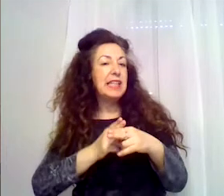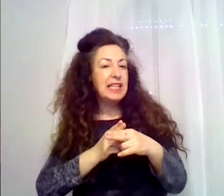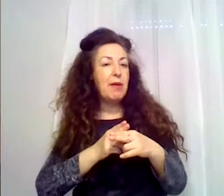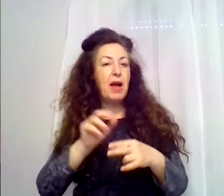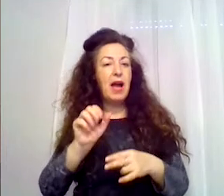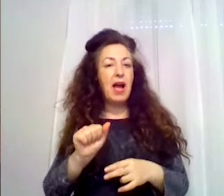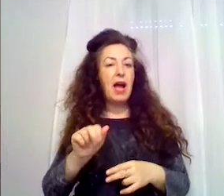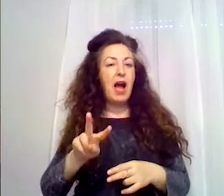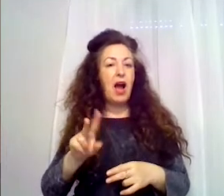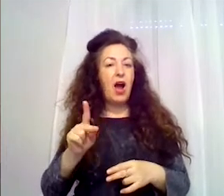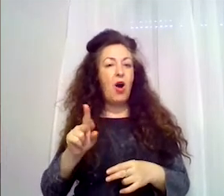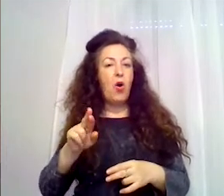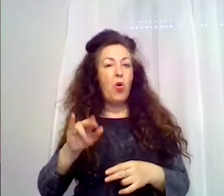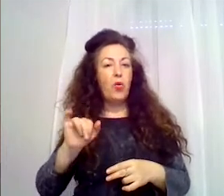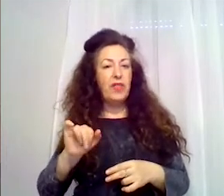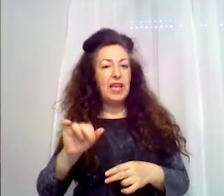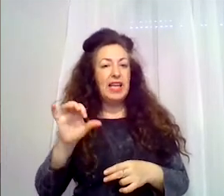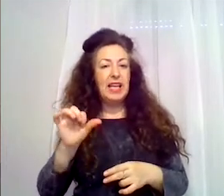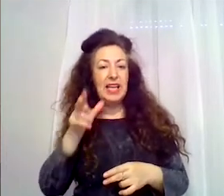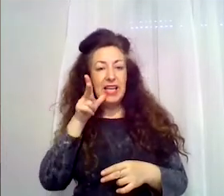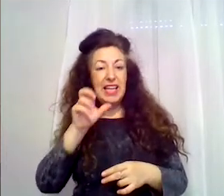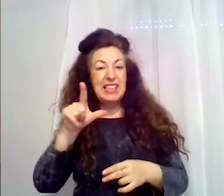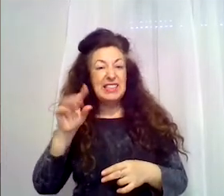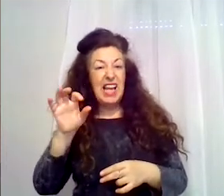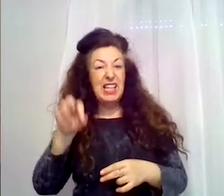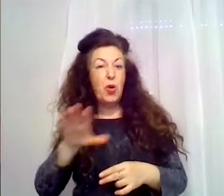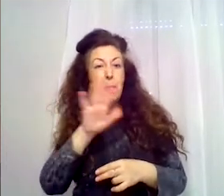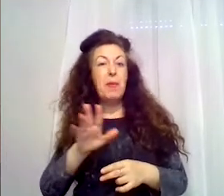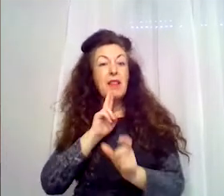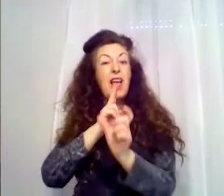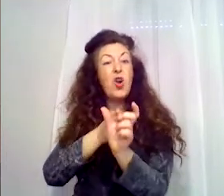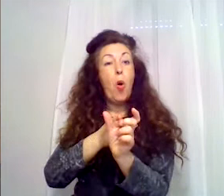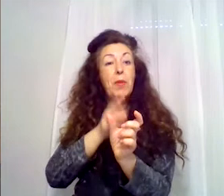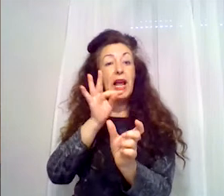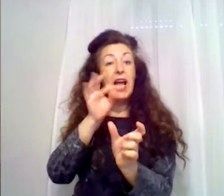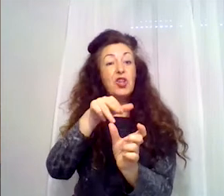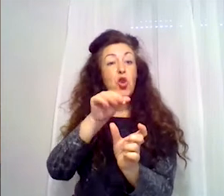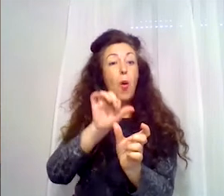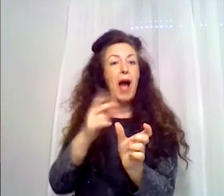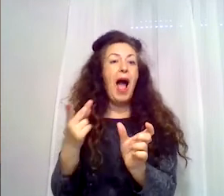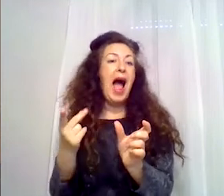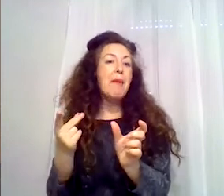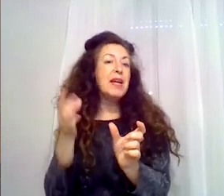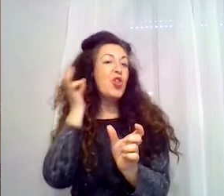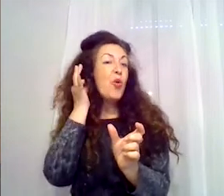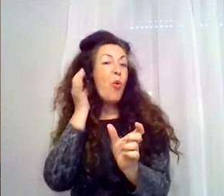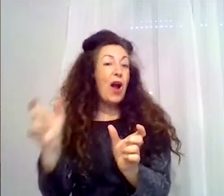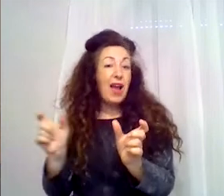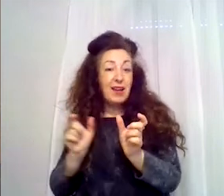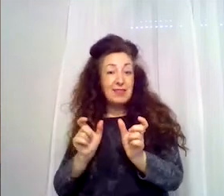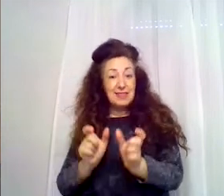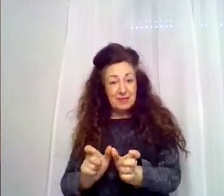viene porque es posible que Marlowe con esto quisiera jugar un poco, hacer un guiño a sus